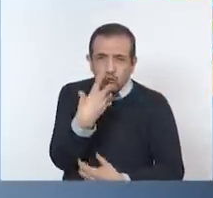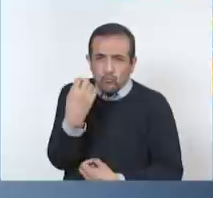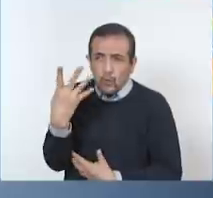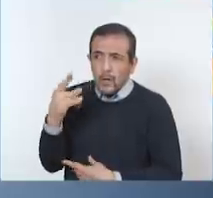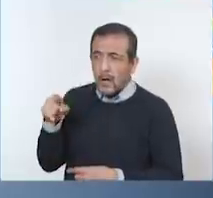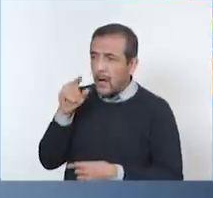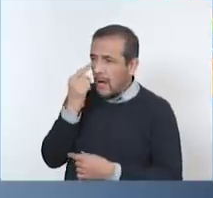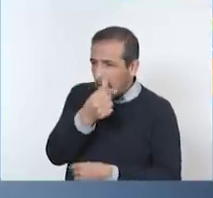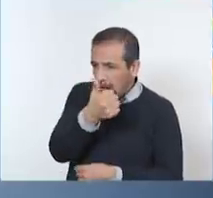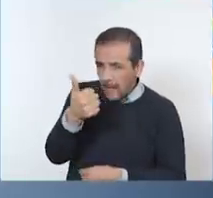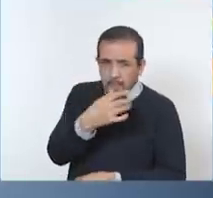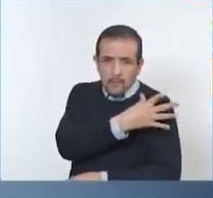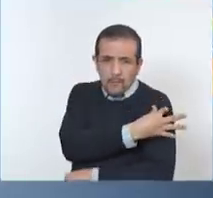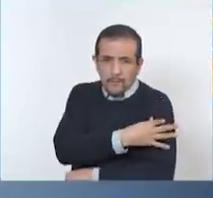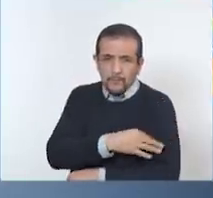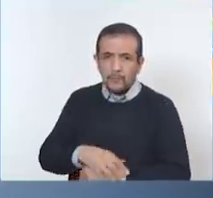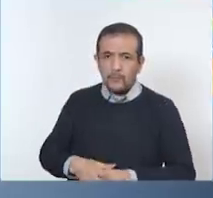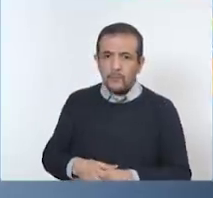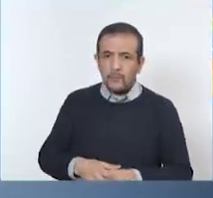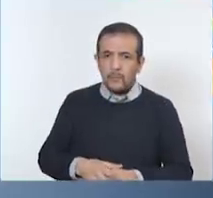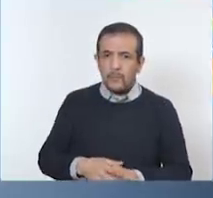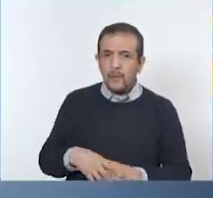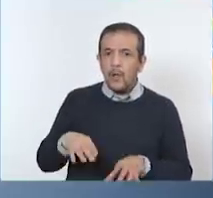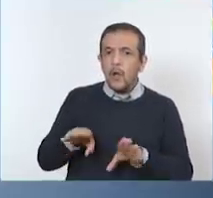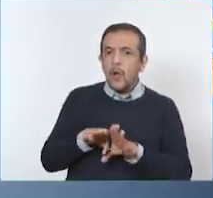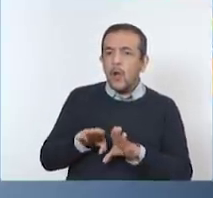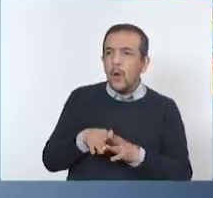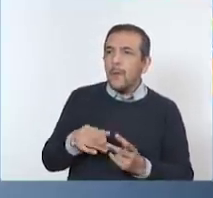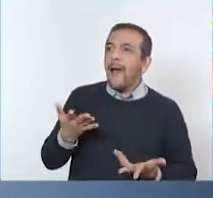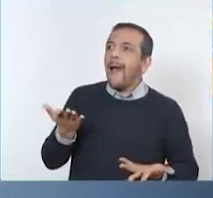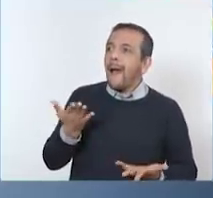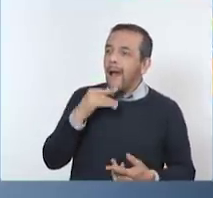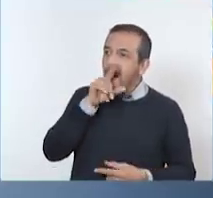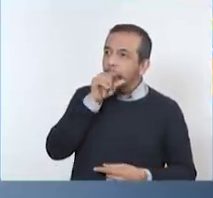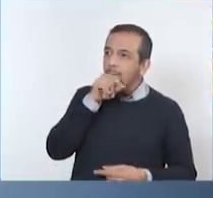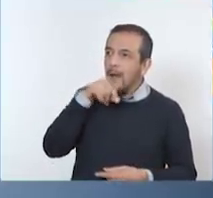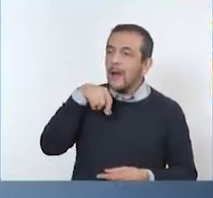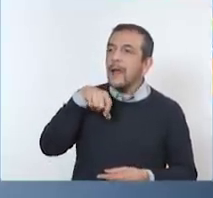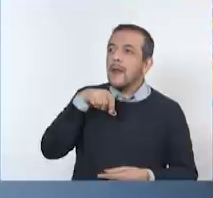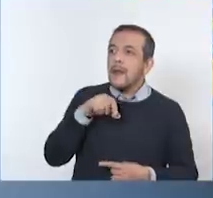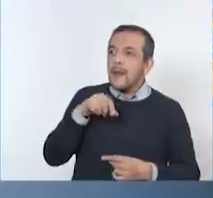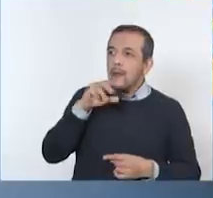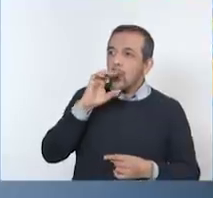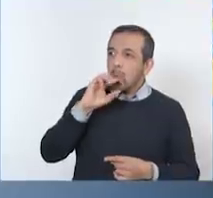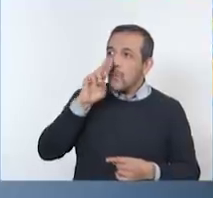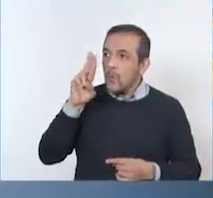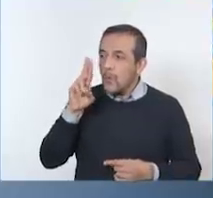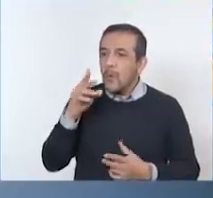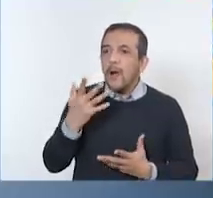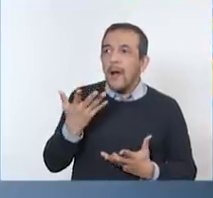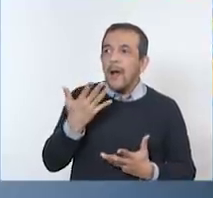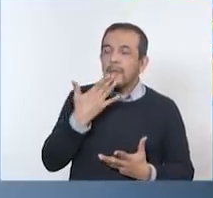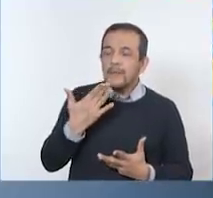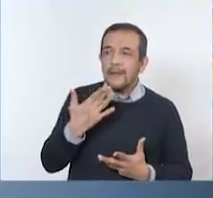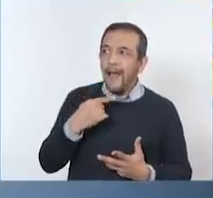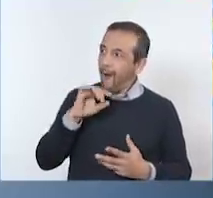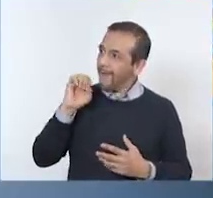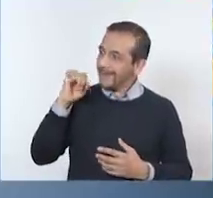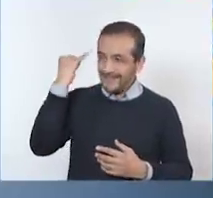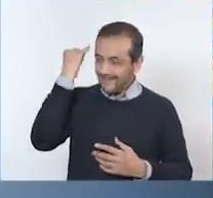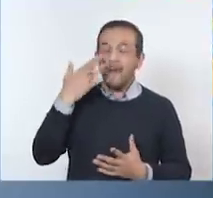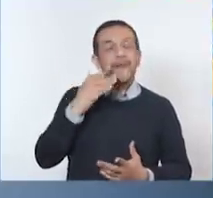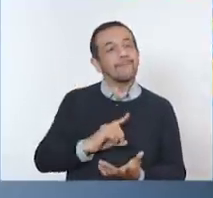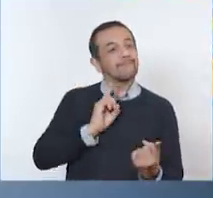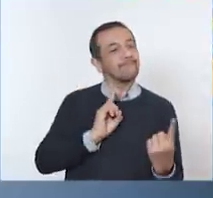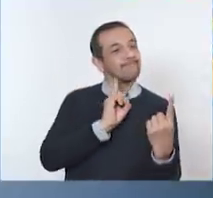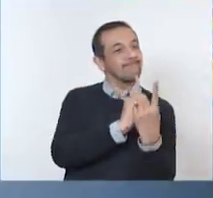una de las aves? ¿Cómo al pájaro Q no se le había ocurrido? Pues el pájaro Q fue con